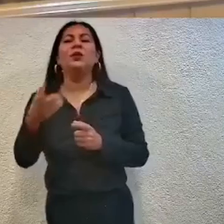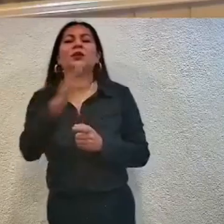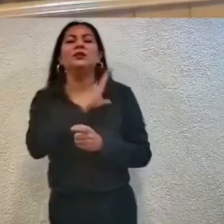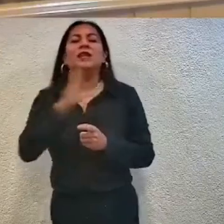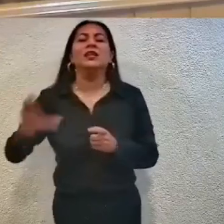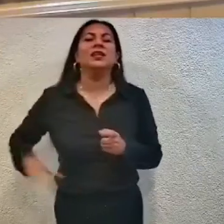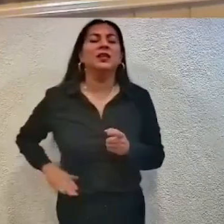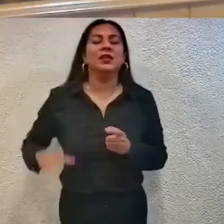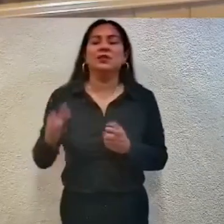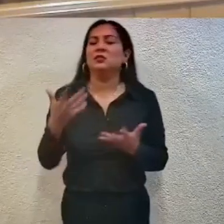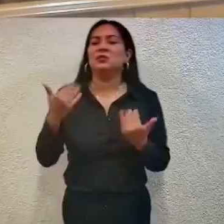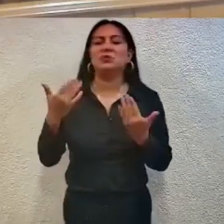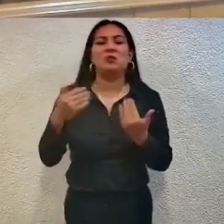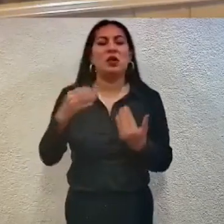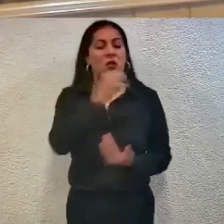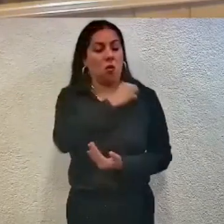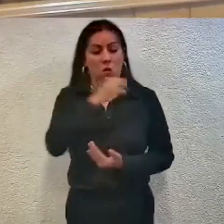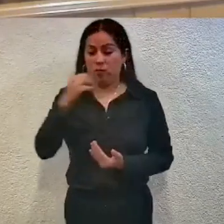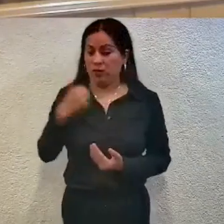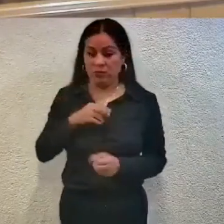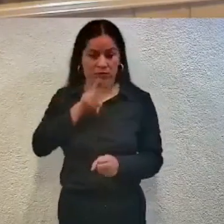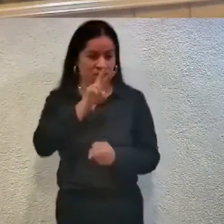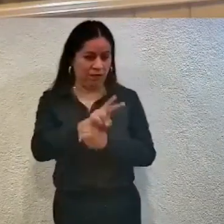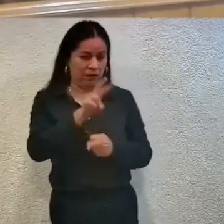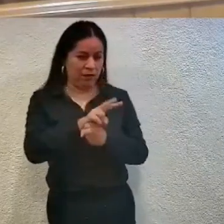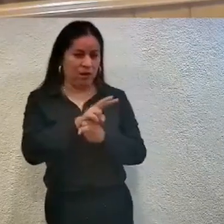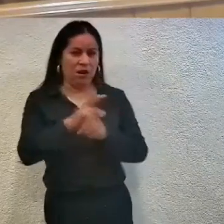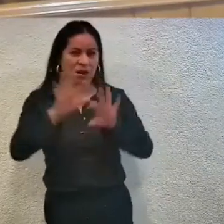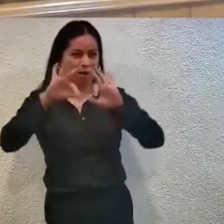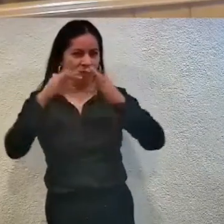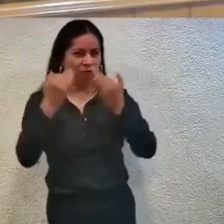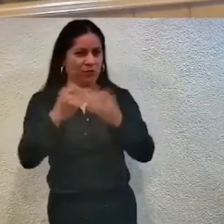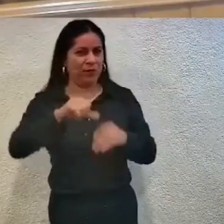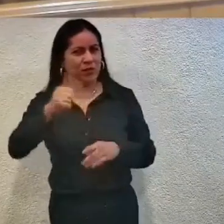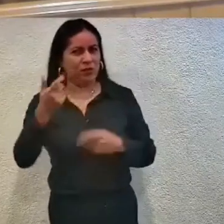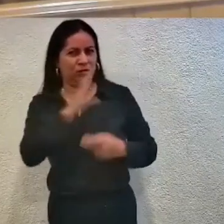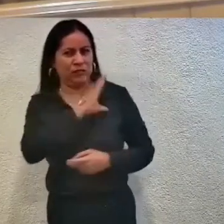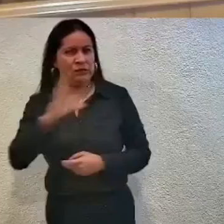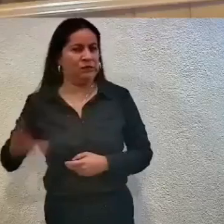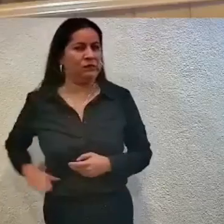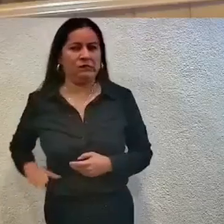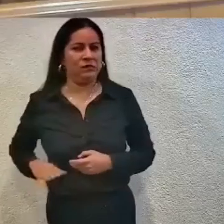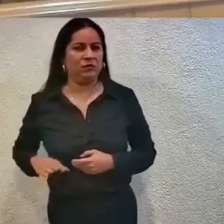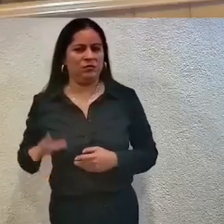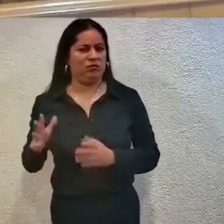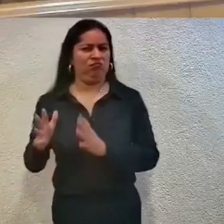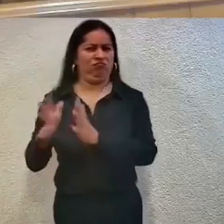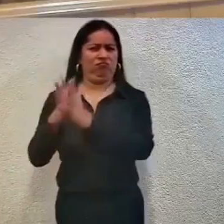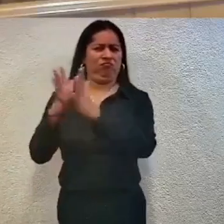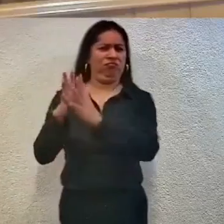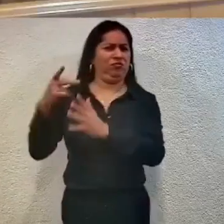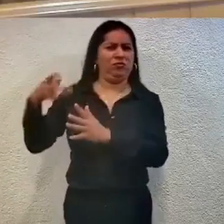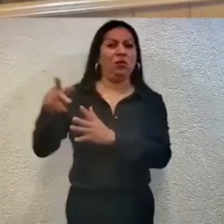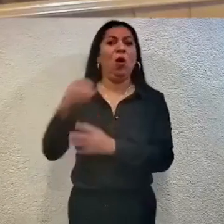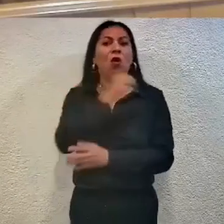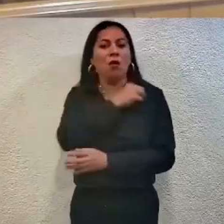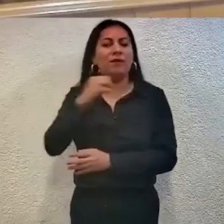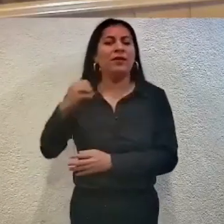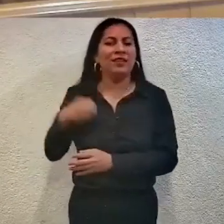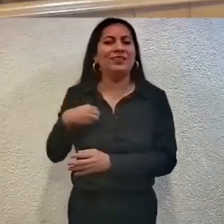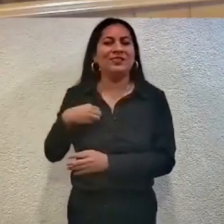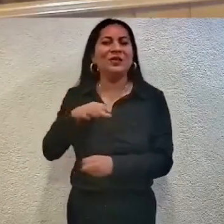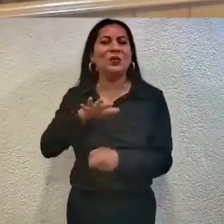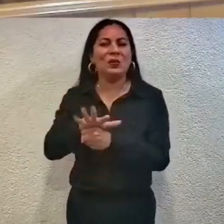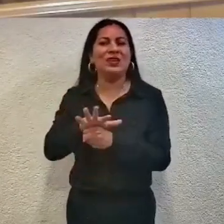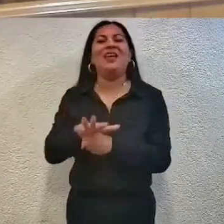Díaz Arroyo, toda vez que los candidatos no cuentan con la obligación de vigilar el comportamiento del resto de los candidatos postulados, puesto